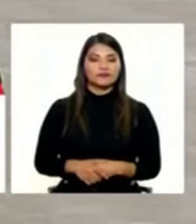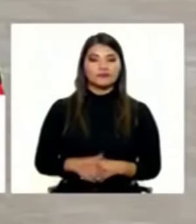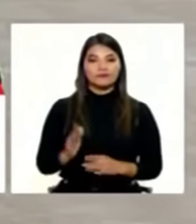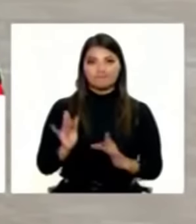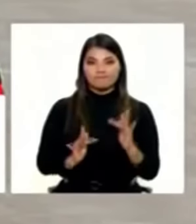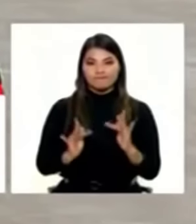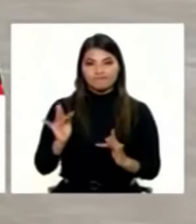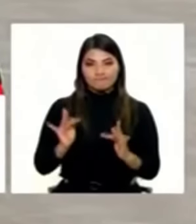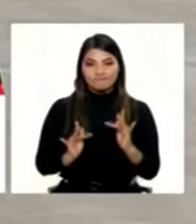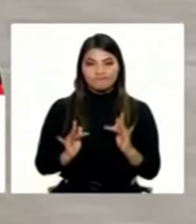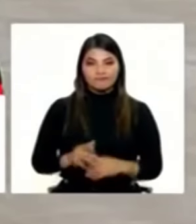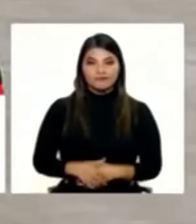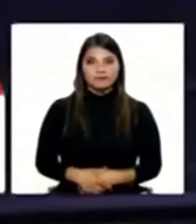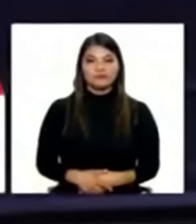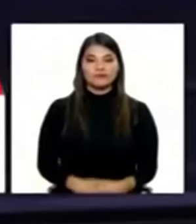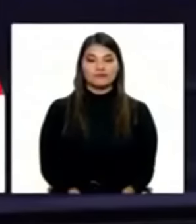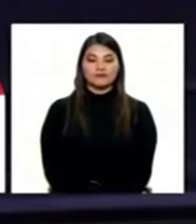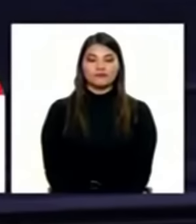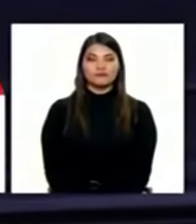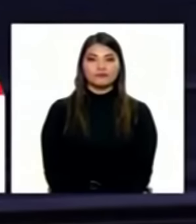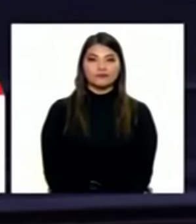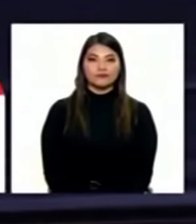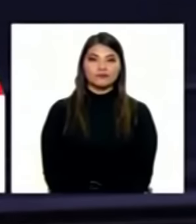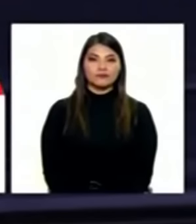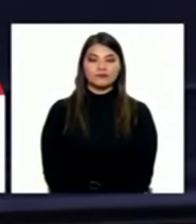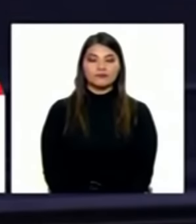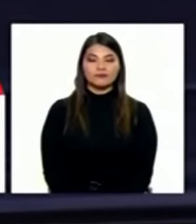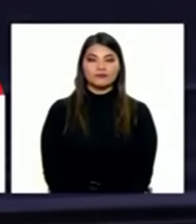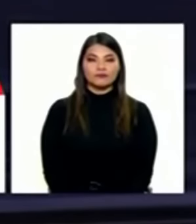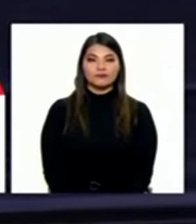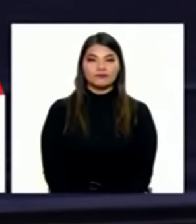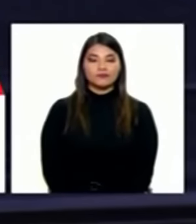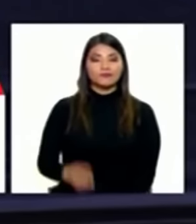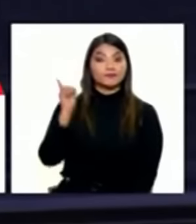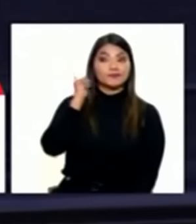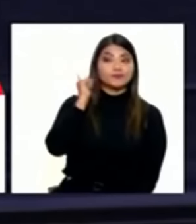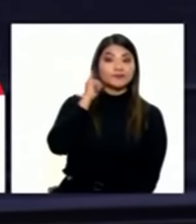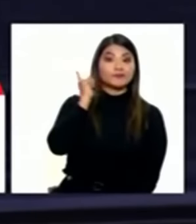y Jefa Suprema de las Fuerzas Armadas, permiso para dar inicio a la ceremonia.